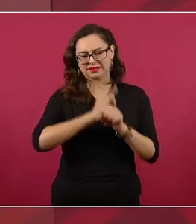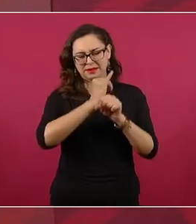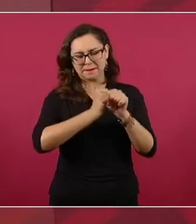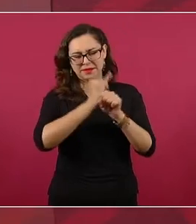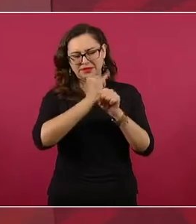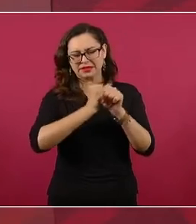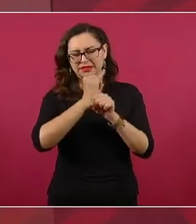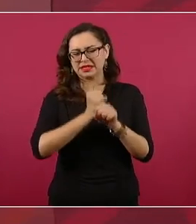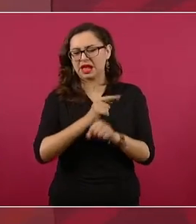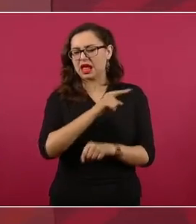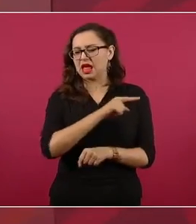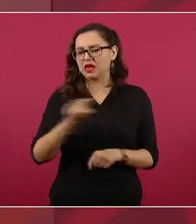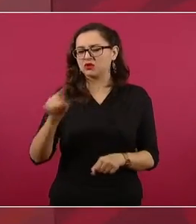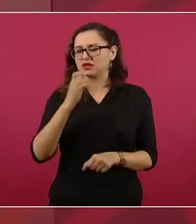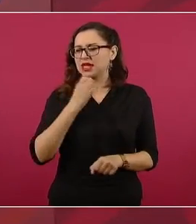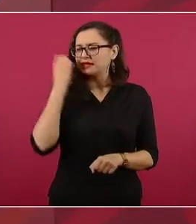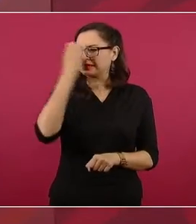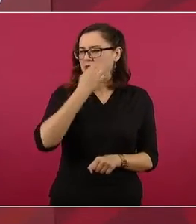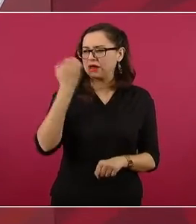el primer lugar